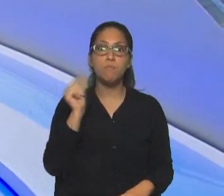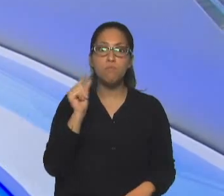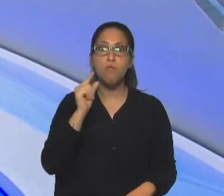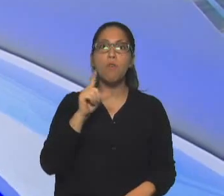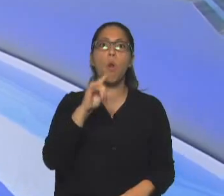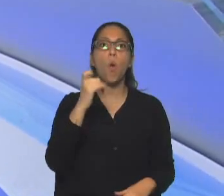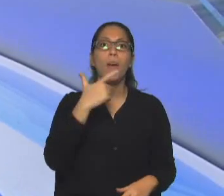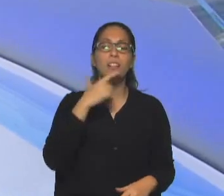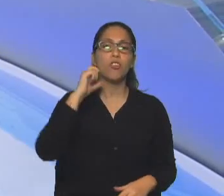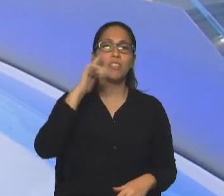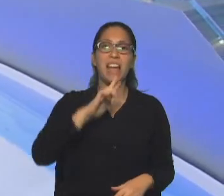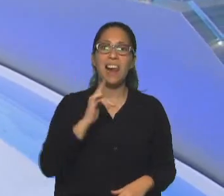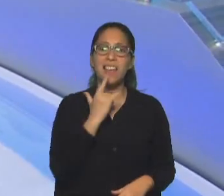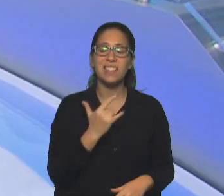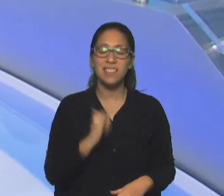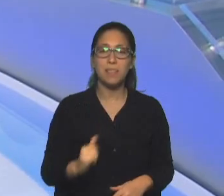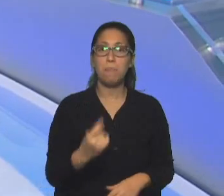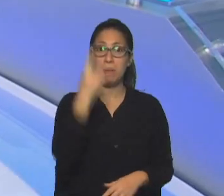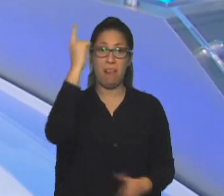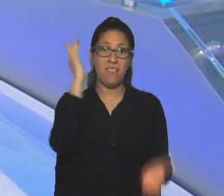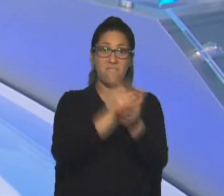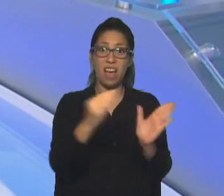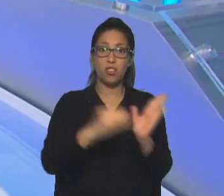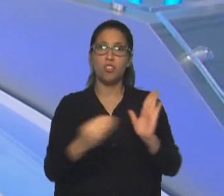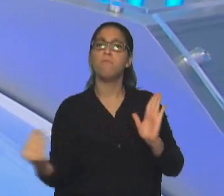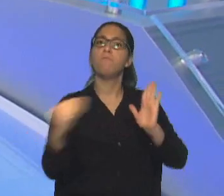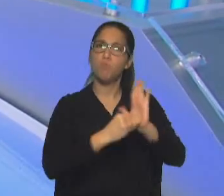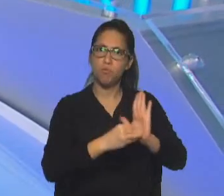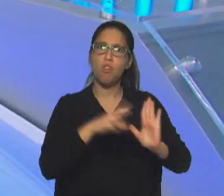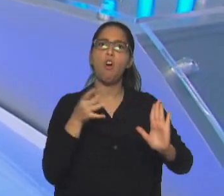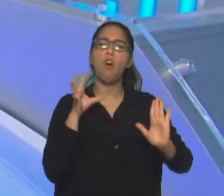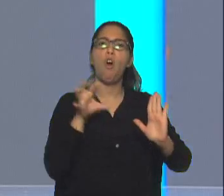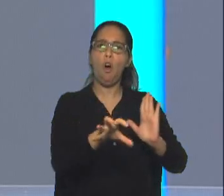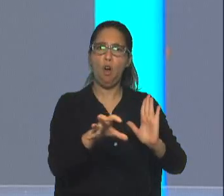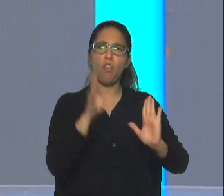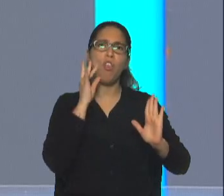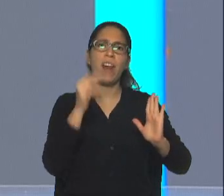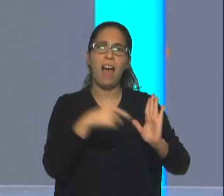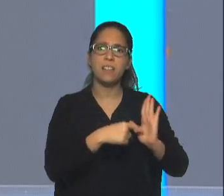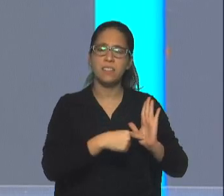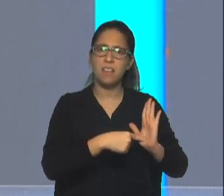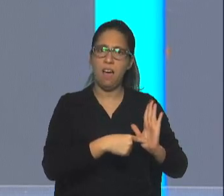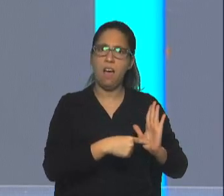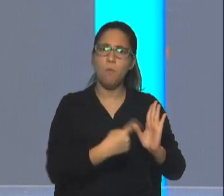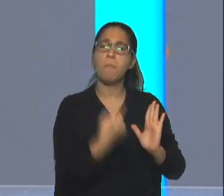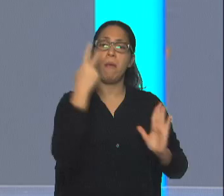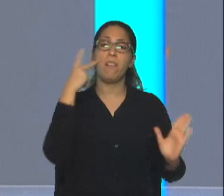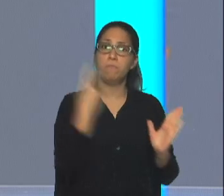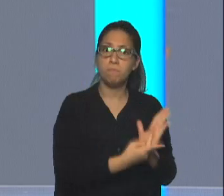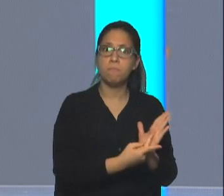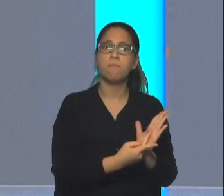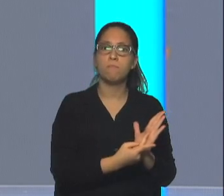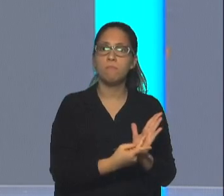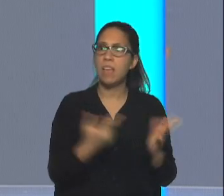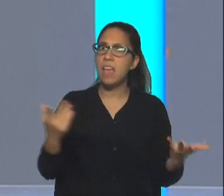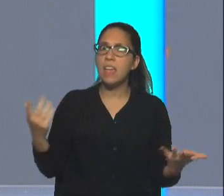de Lucas González La primera vez en la historia estamos en este avance y Qué felicidad ver a las mujeres empoderadas en nuestra